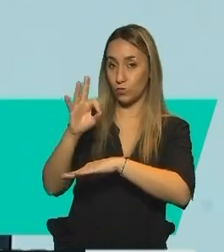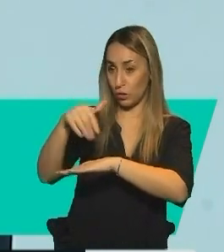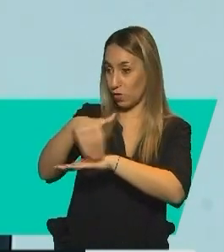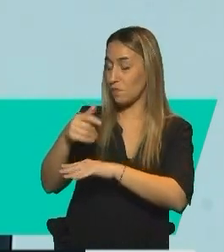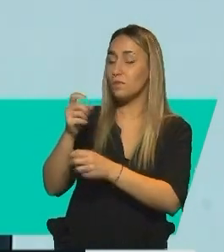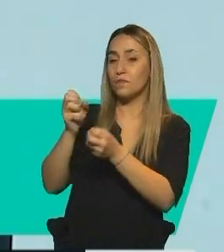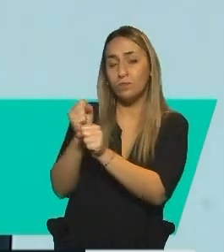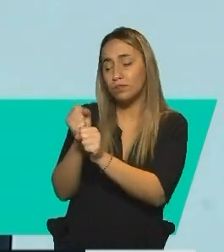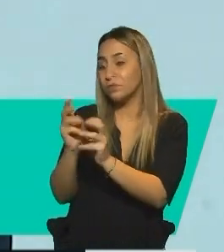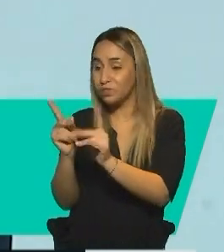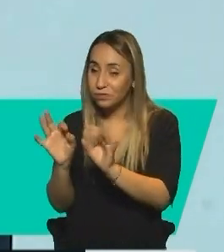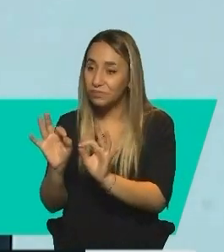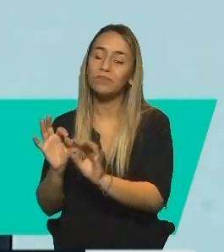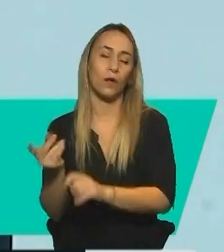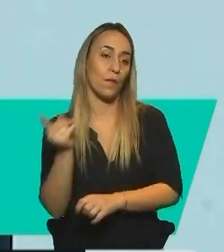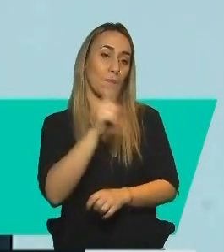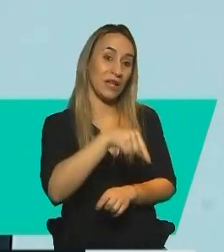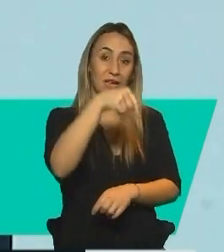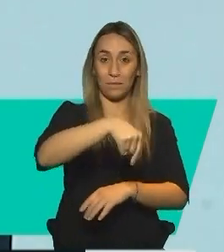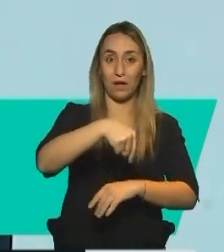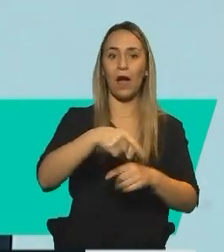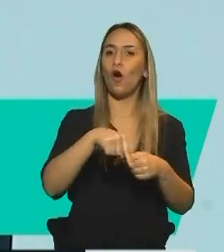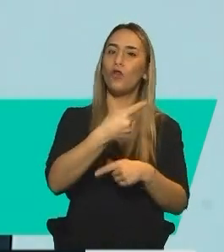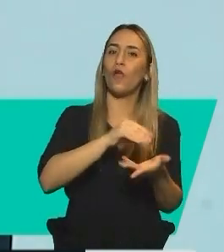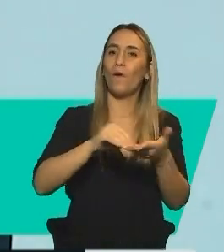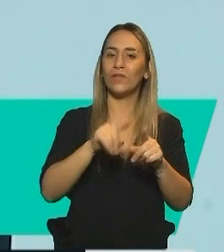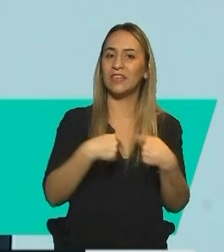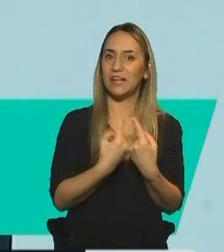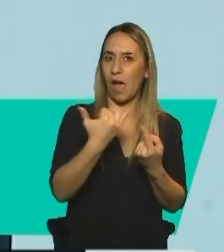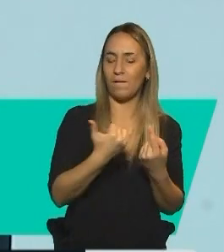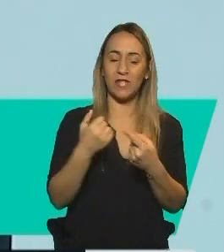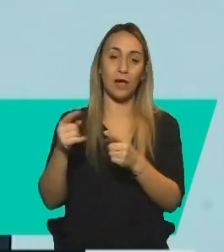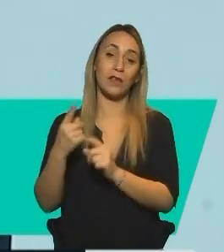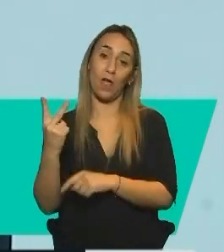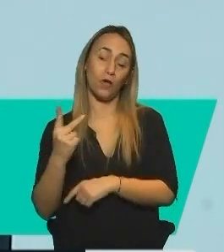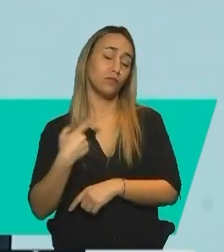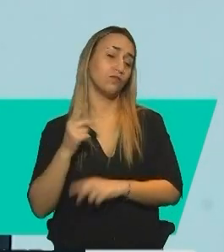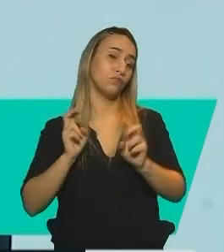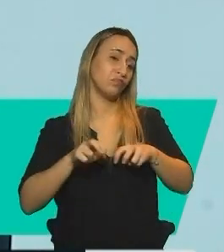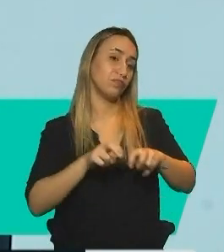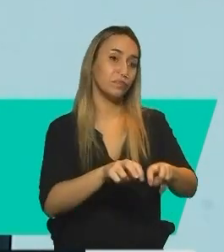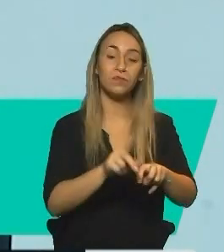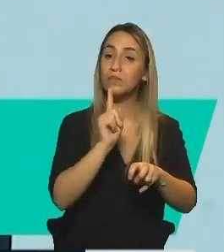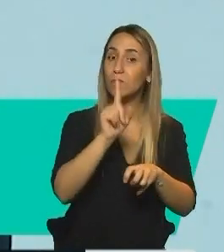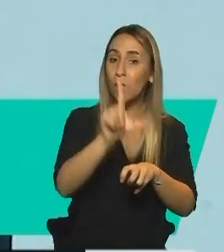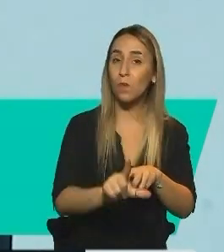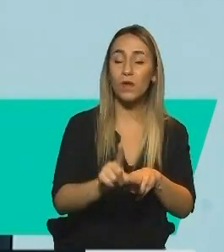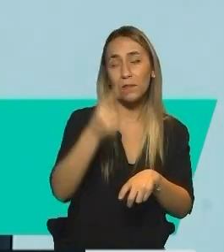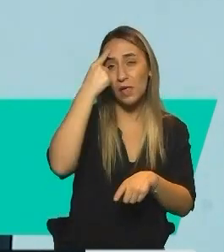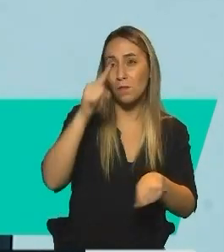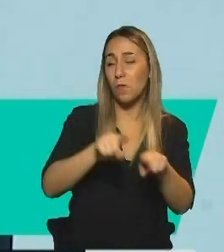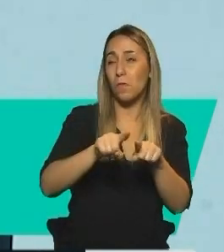Pasteur, donde teníamos otra oficina. Eso sucedió ese lunes también, pensando que era un lunes como cualquier